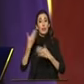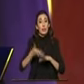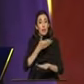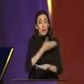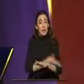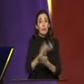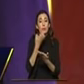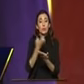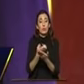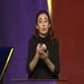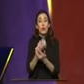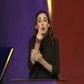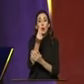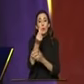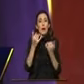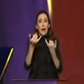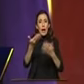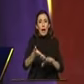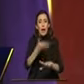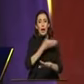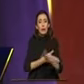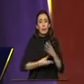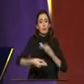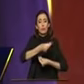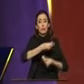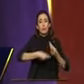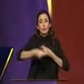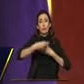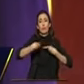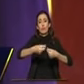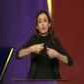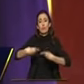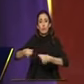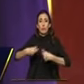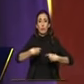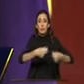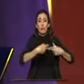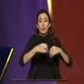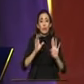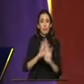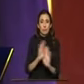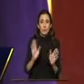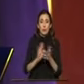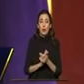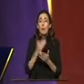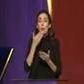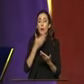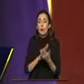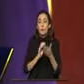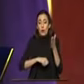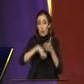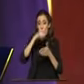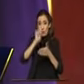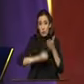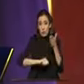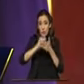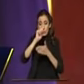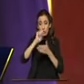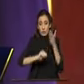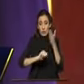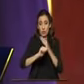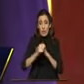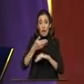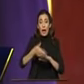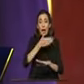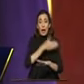contábamos. Ya no hay festín con el dinero de los ecuatorianos. Hablo, por ejemplo, de la contratación directa, los contratos a